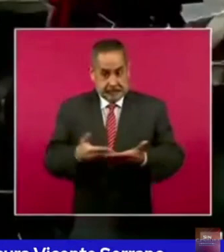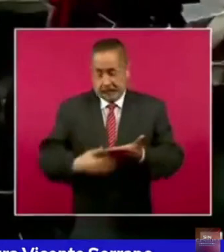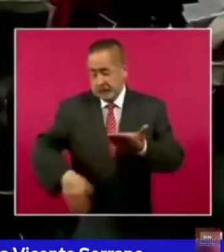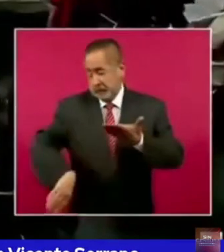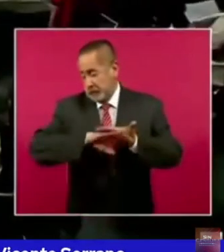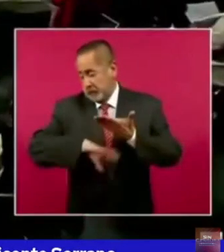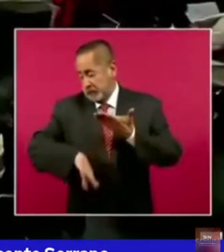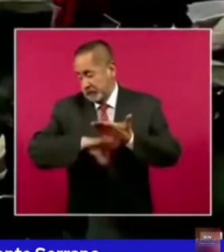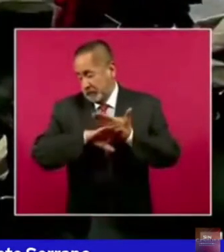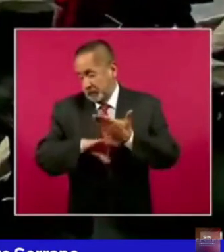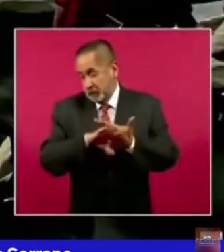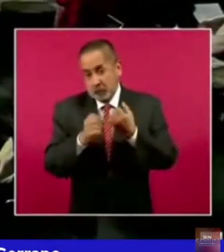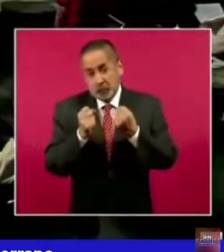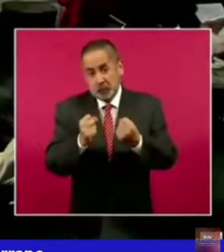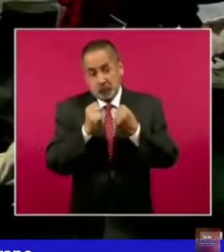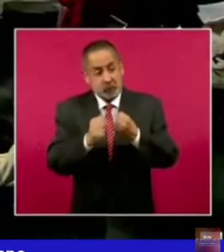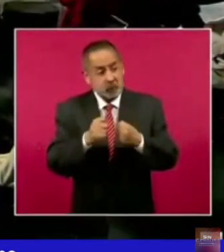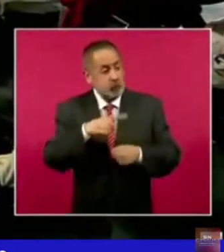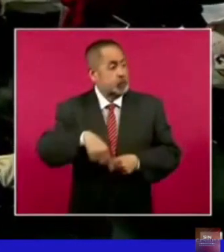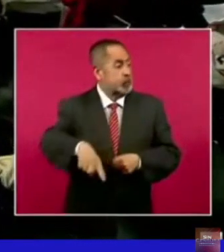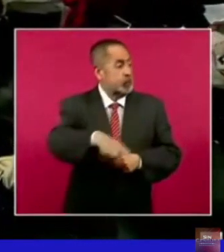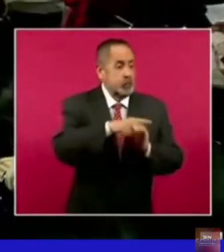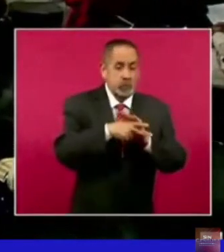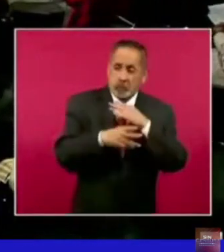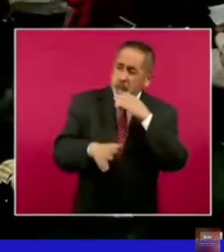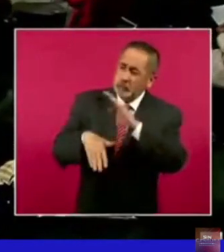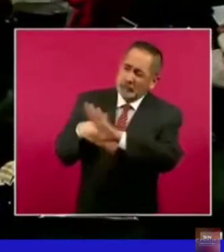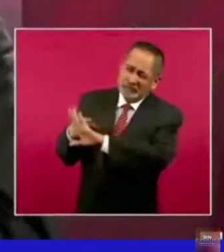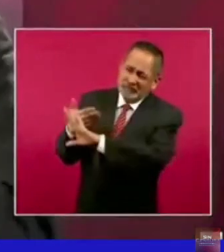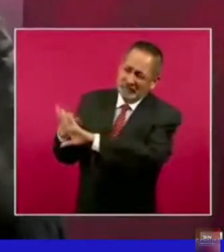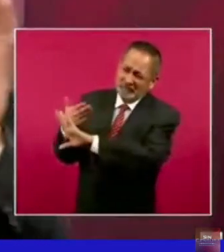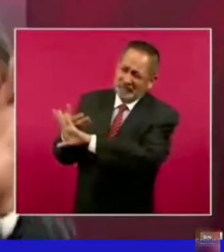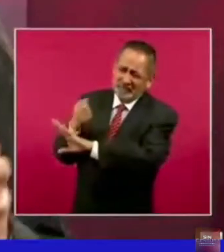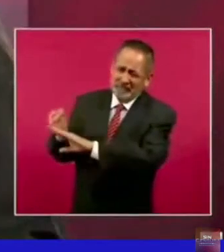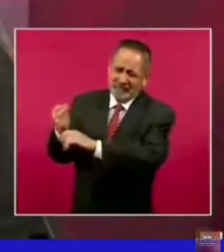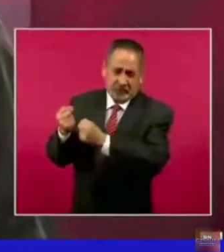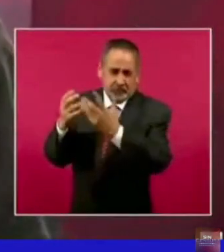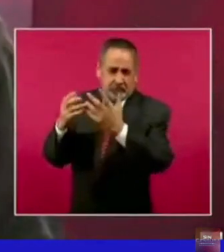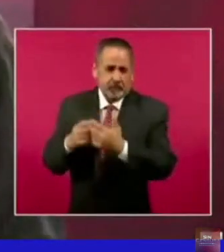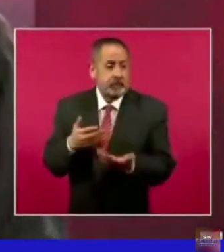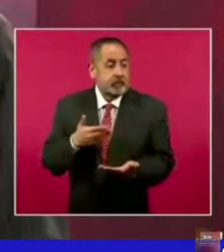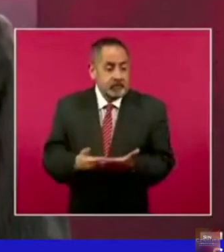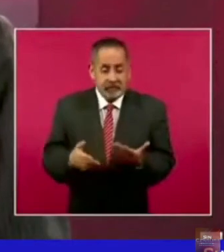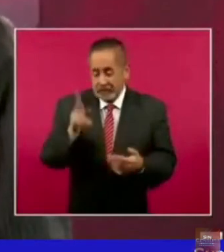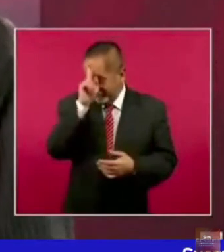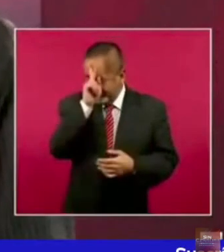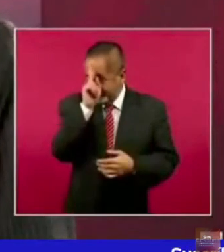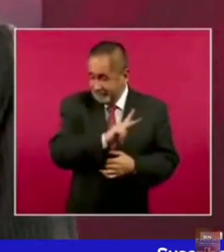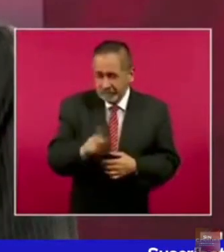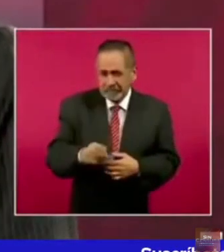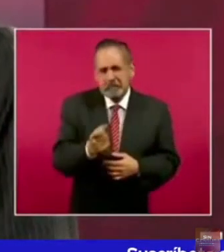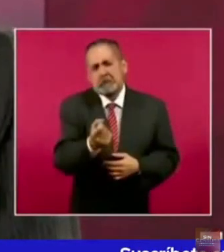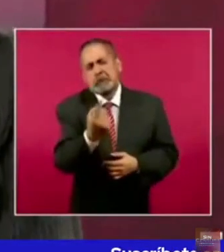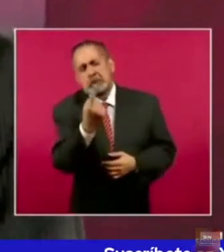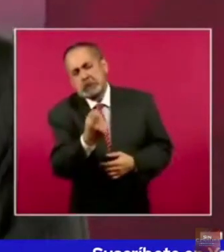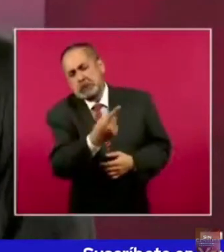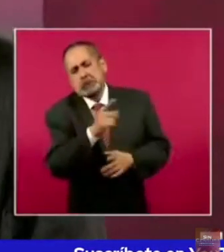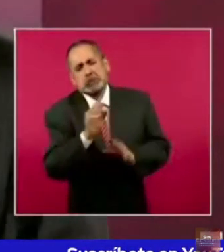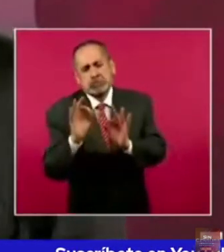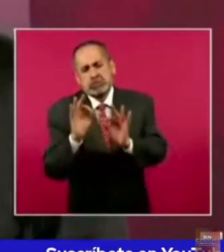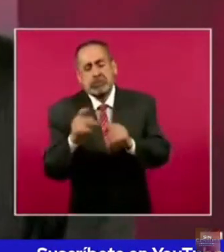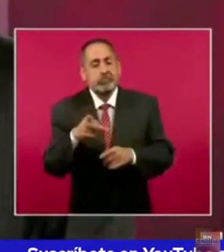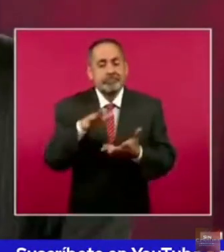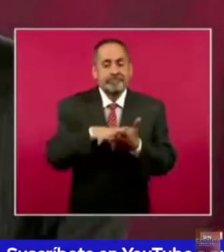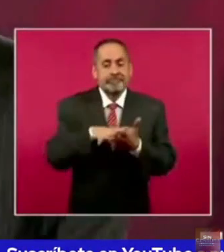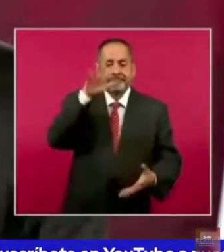Siempre los medios convencionales, con honrosas excepciones, se dedicaban